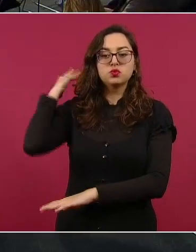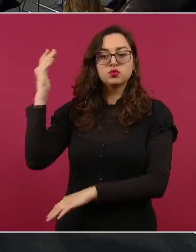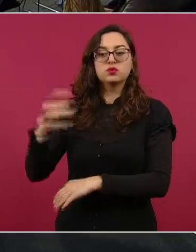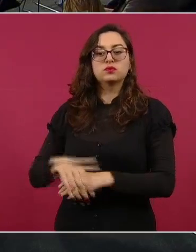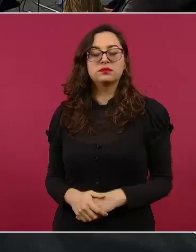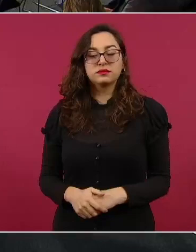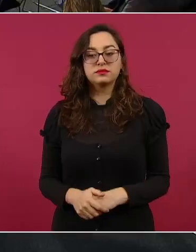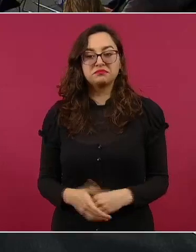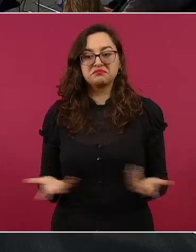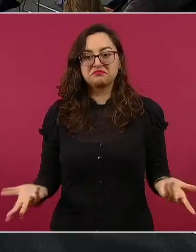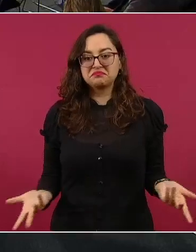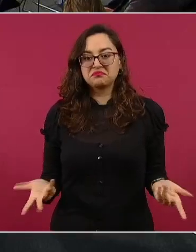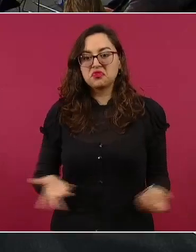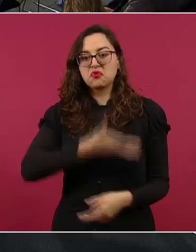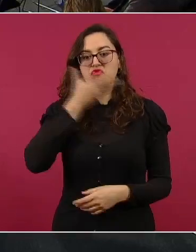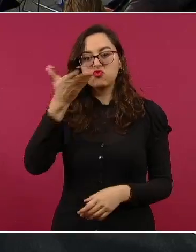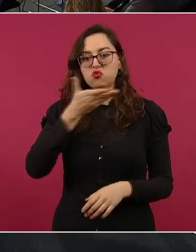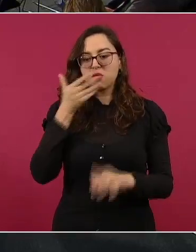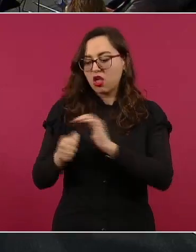comíamos tortuga